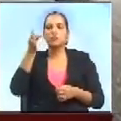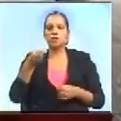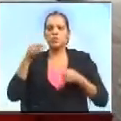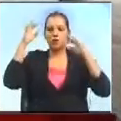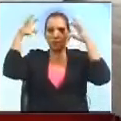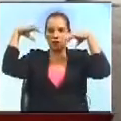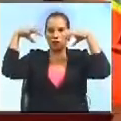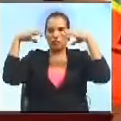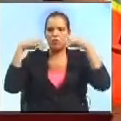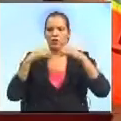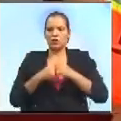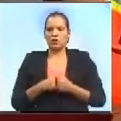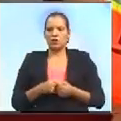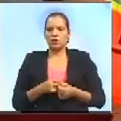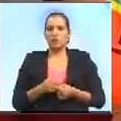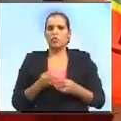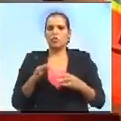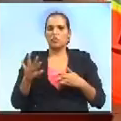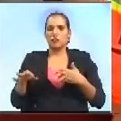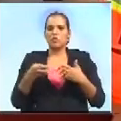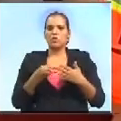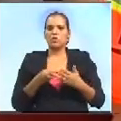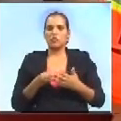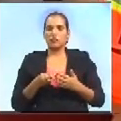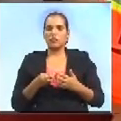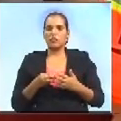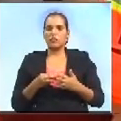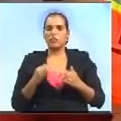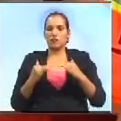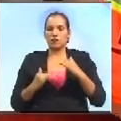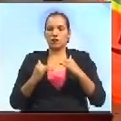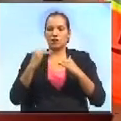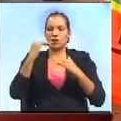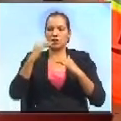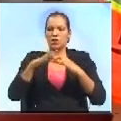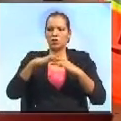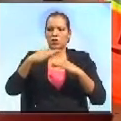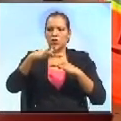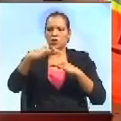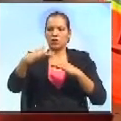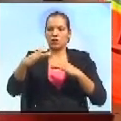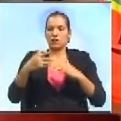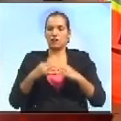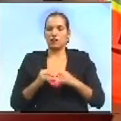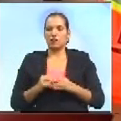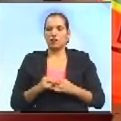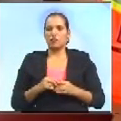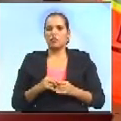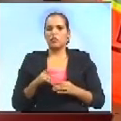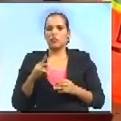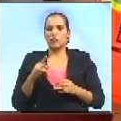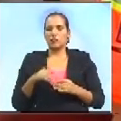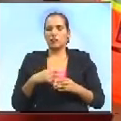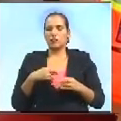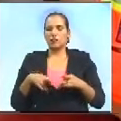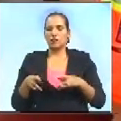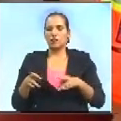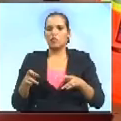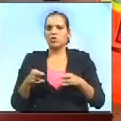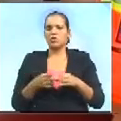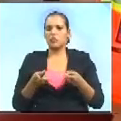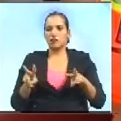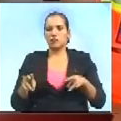fenómeno natural. Con el aumento del nivel del mar y en algunos casos la pluviosidad en las cuencas